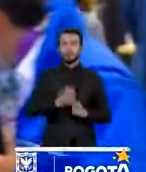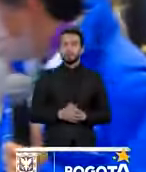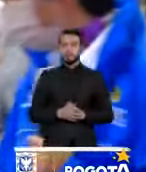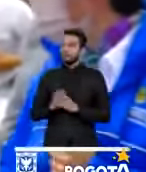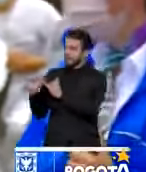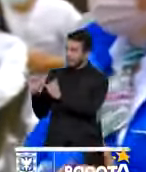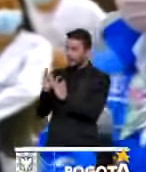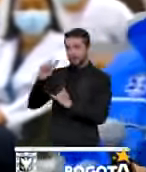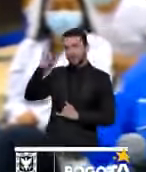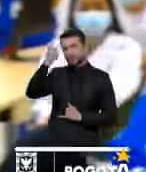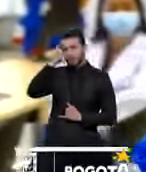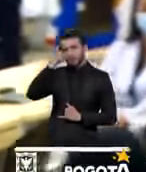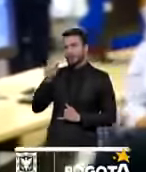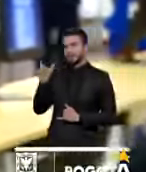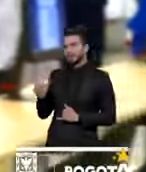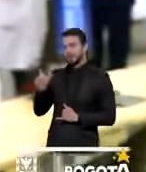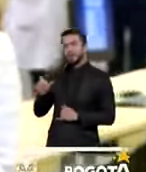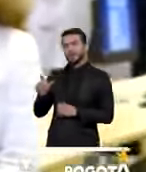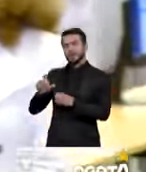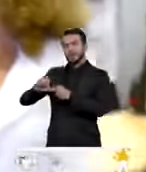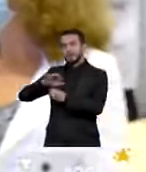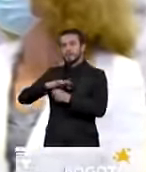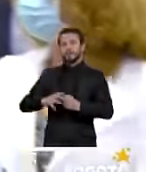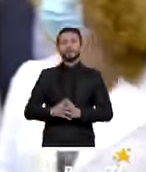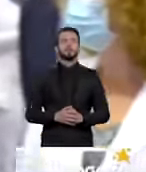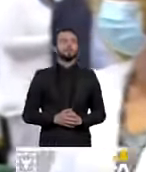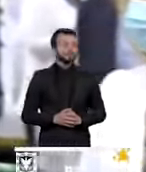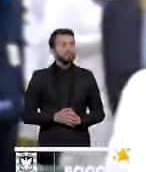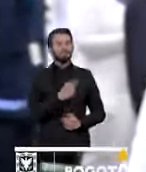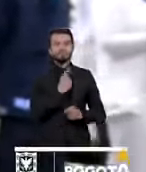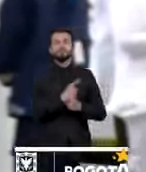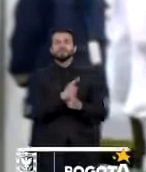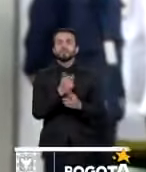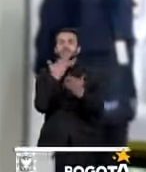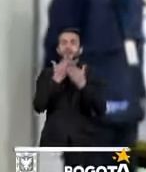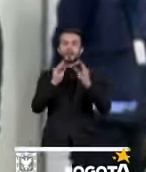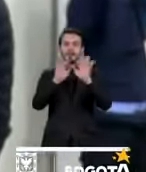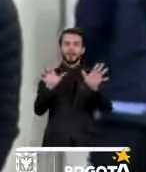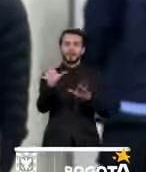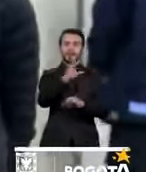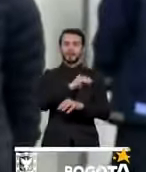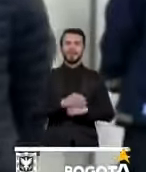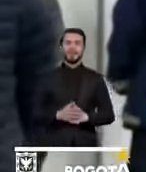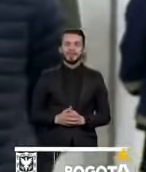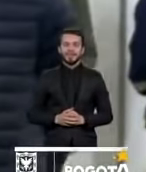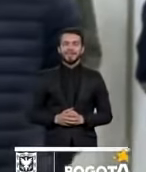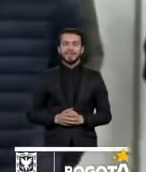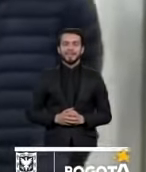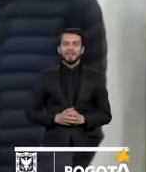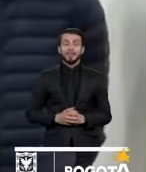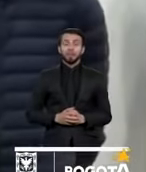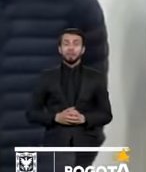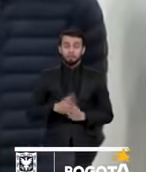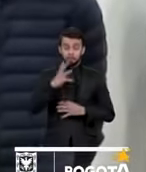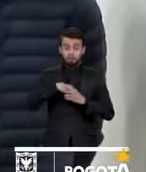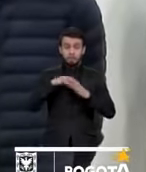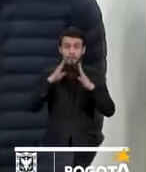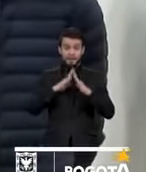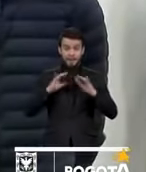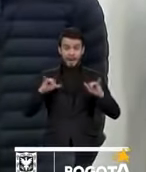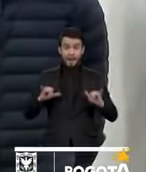Así es, muy buenos días a todos. Nosotros teníamos claro que el objetivo de la cuarentena era preparar la